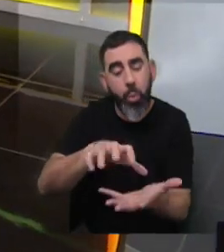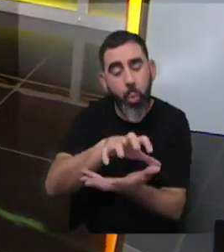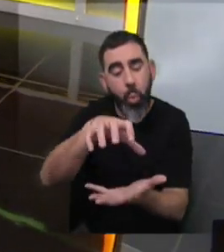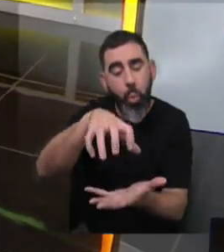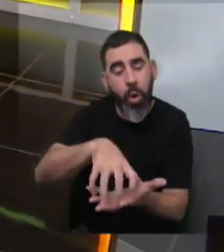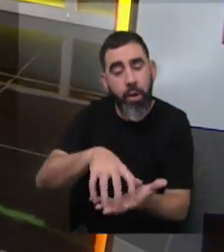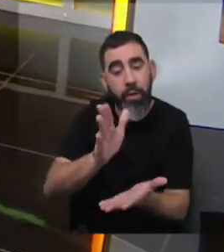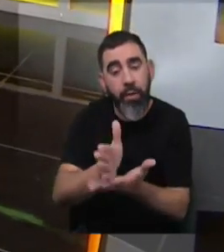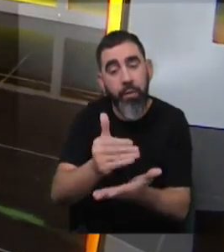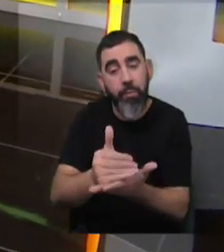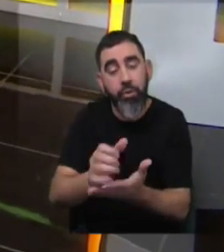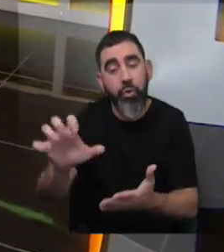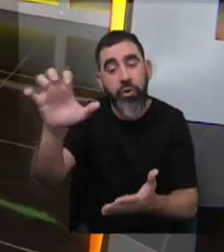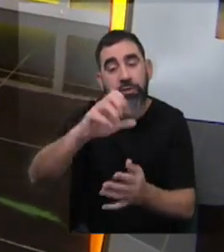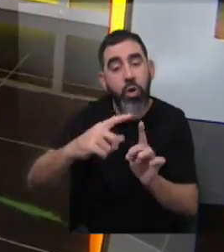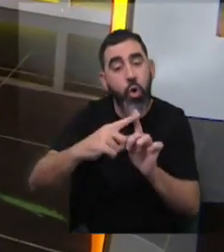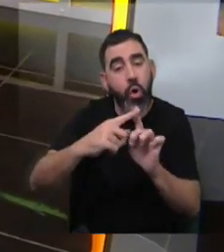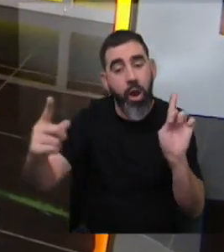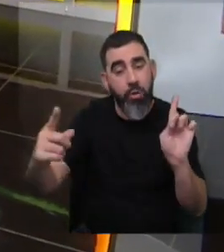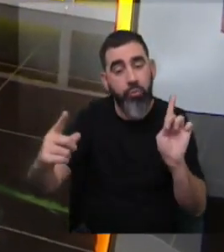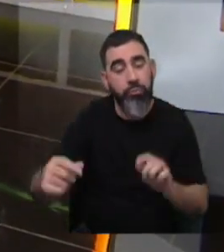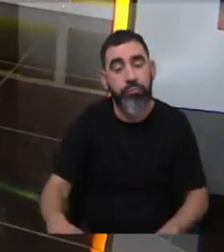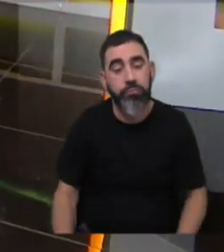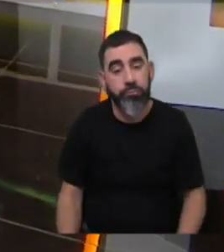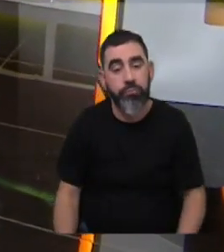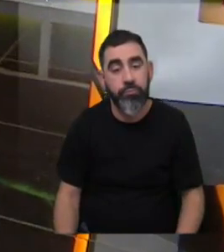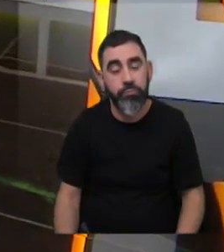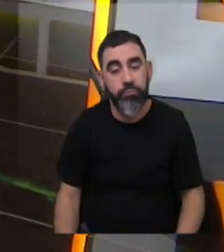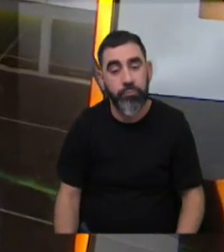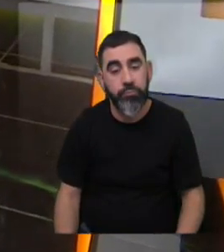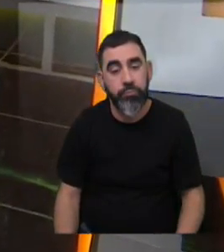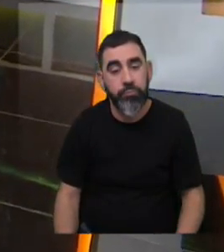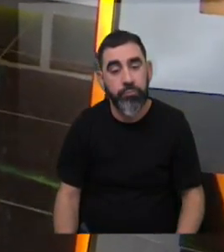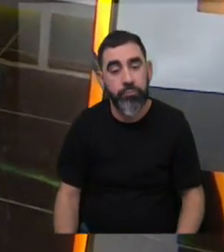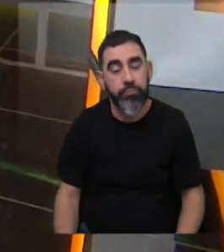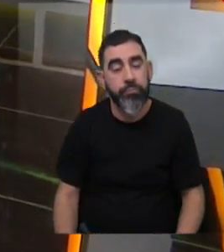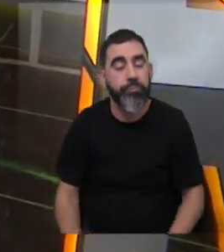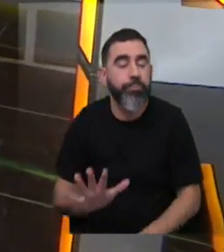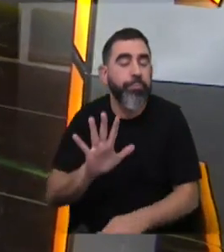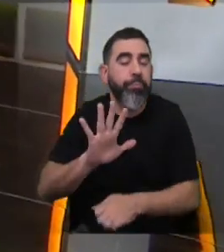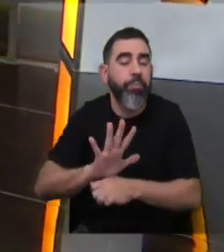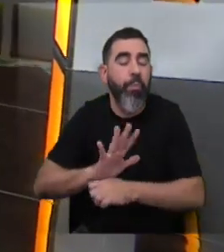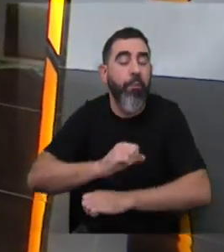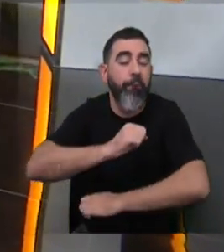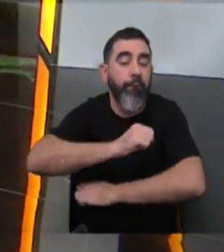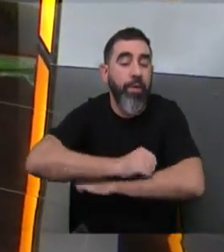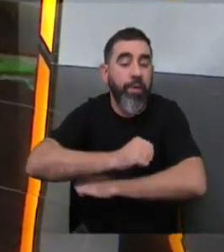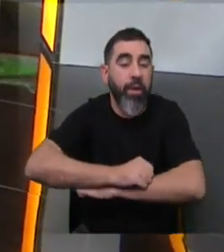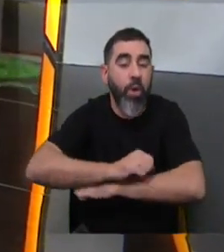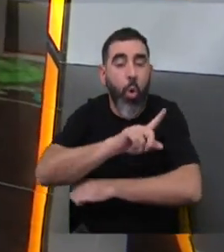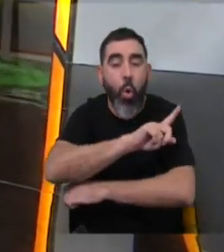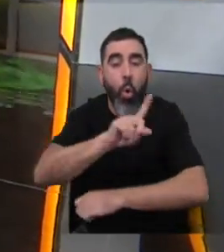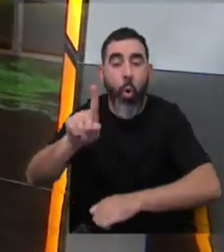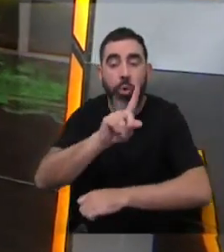en el departamento de Cerro Largo, y vemos cómo una especie de ventana nos muestra que durante 11.000